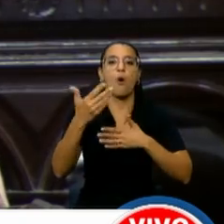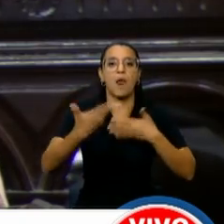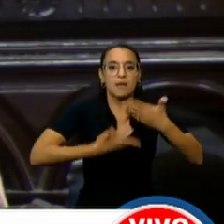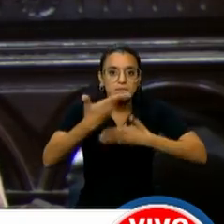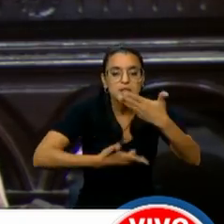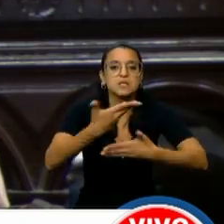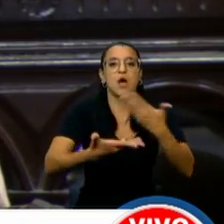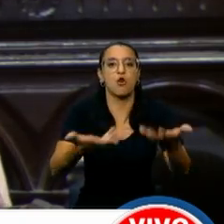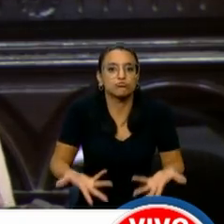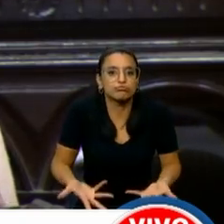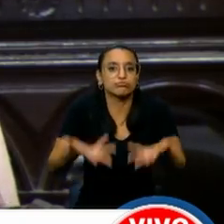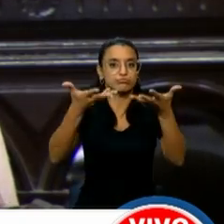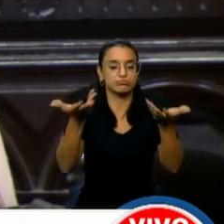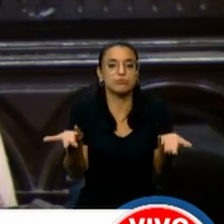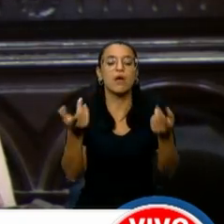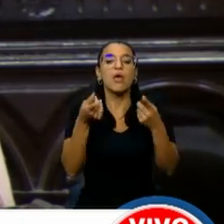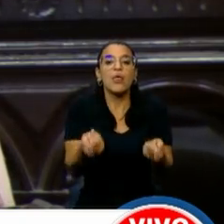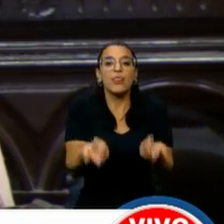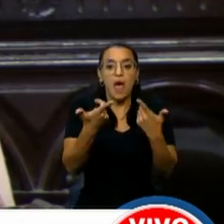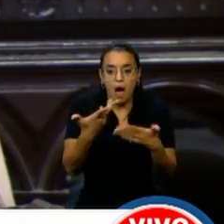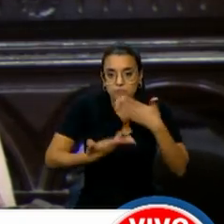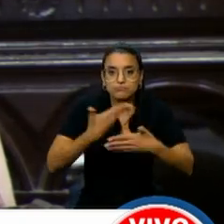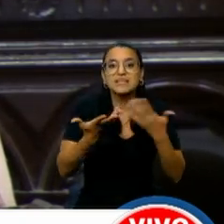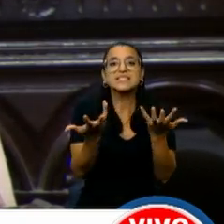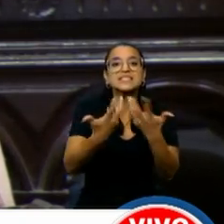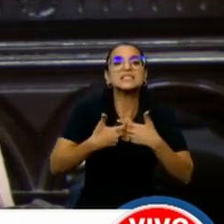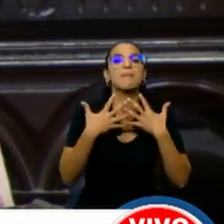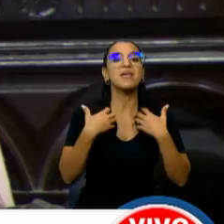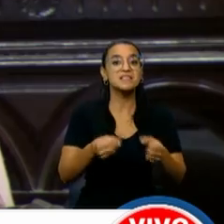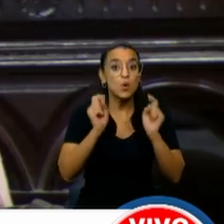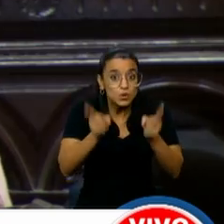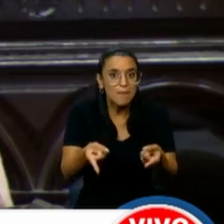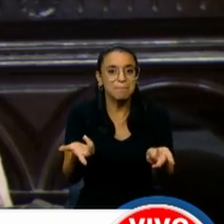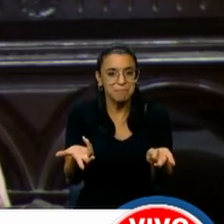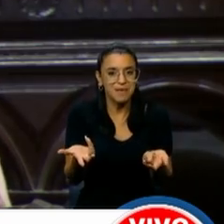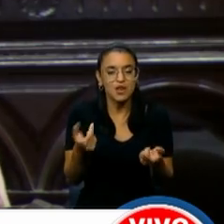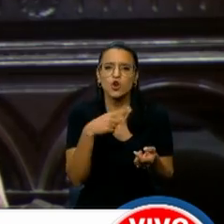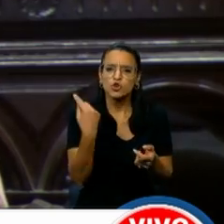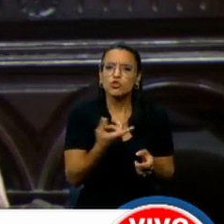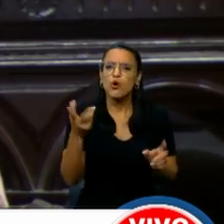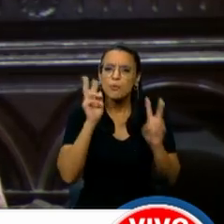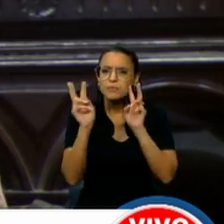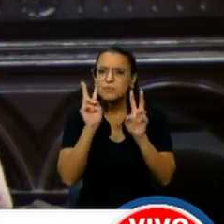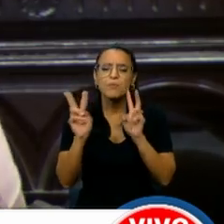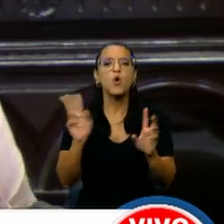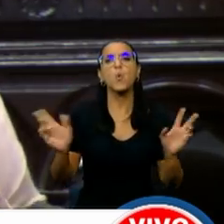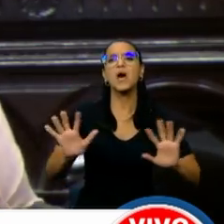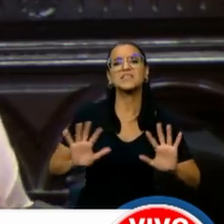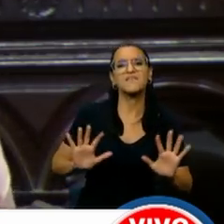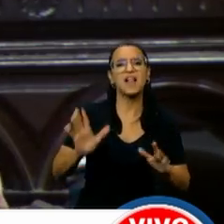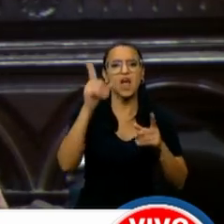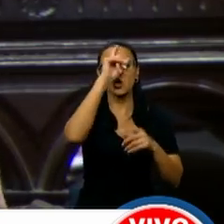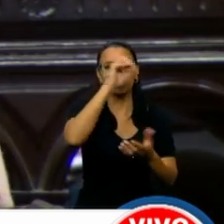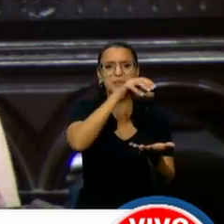permite desarrollo que después nos permiten poner en marcha sistemas sanitarios de salud cuando a veces nosotros escuchábamos que no eran necesarios nuevos